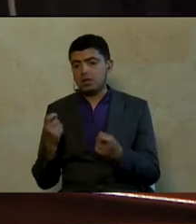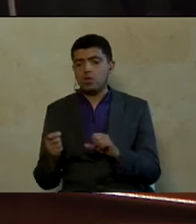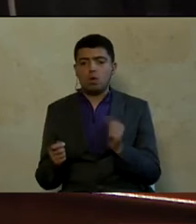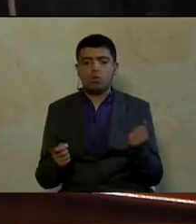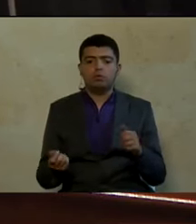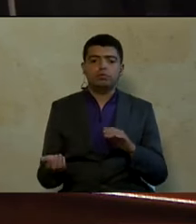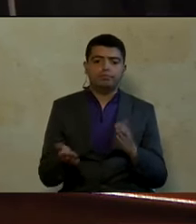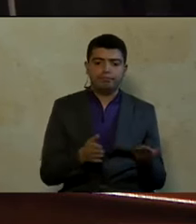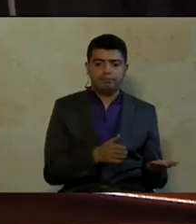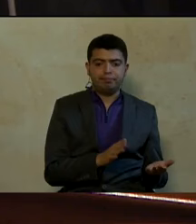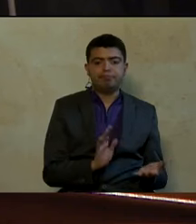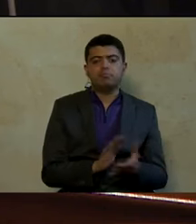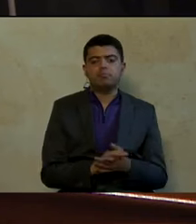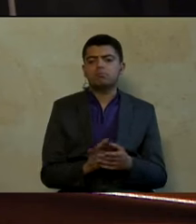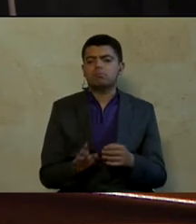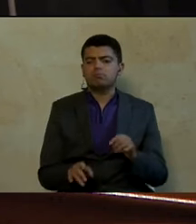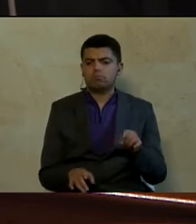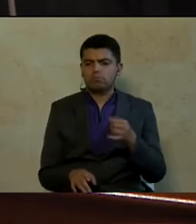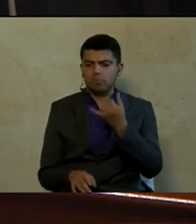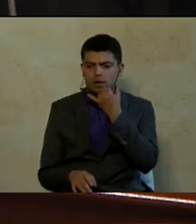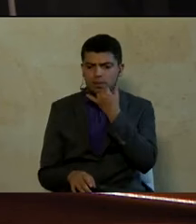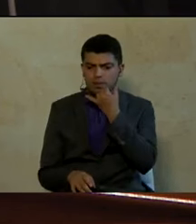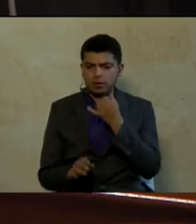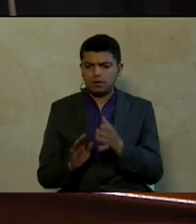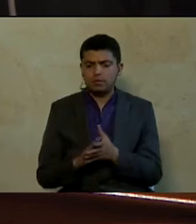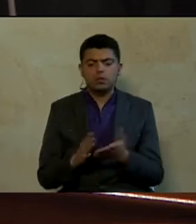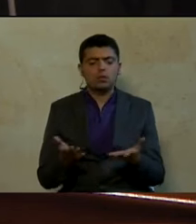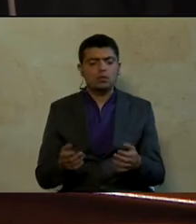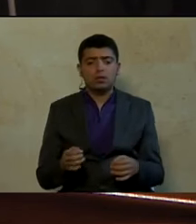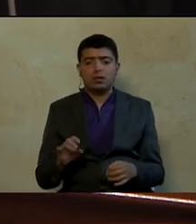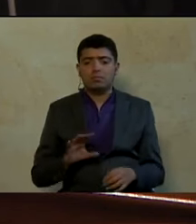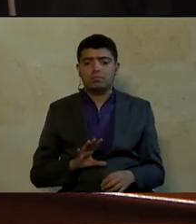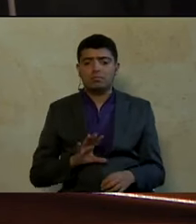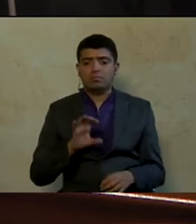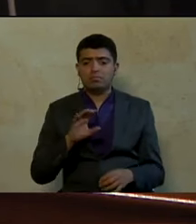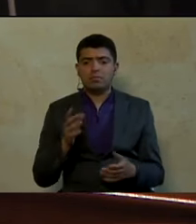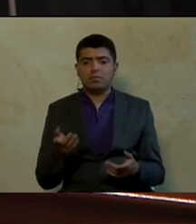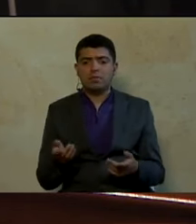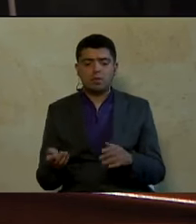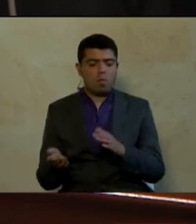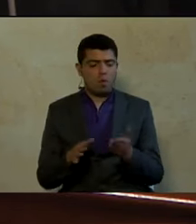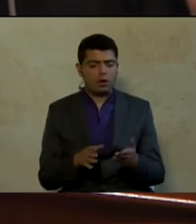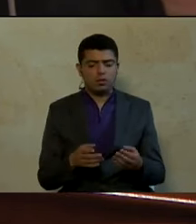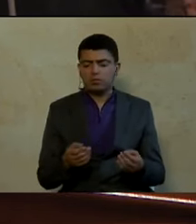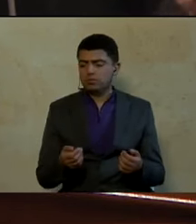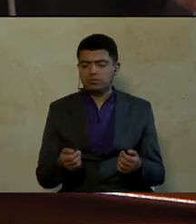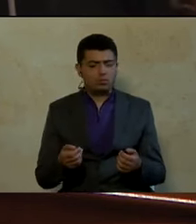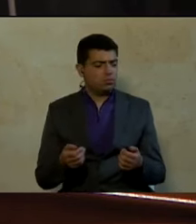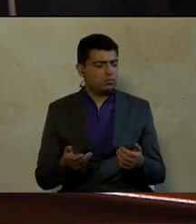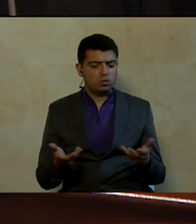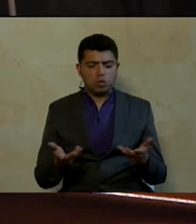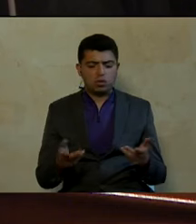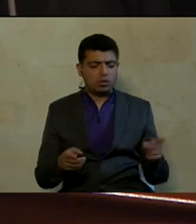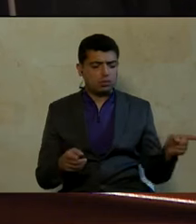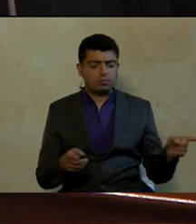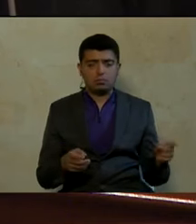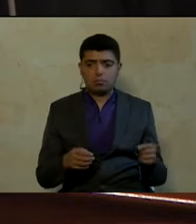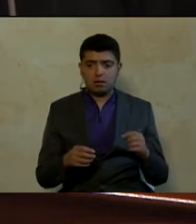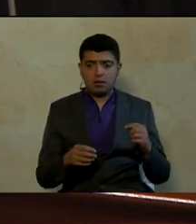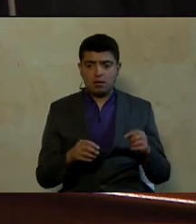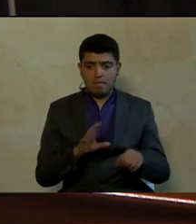dónde va ese paciente a un médico general o a un oncólogo Ah no